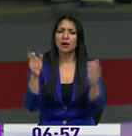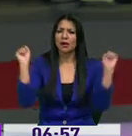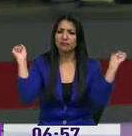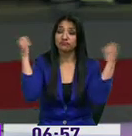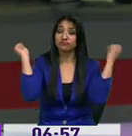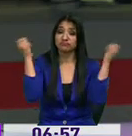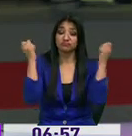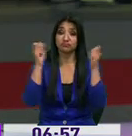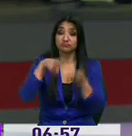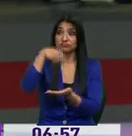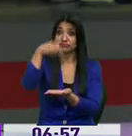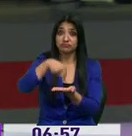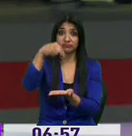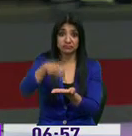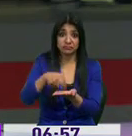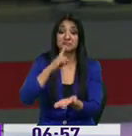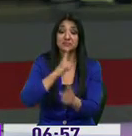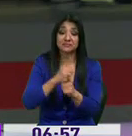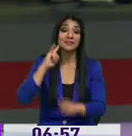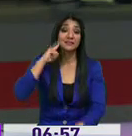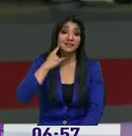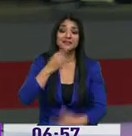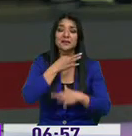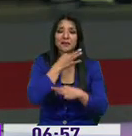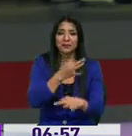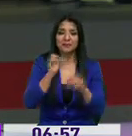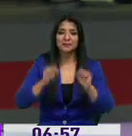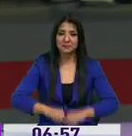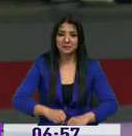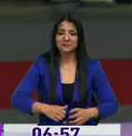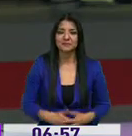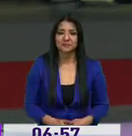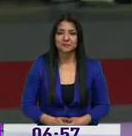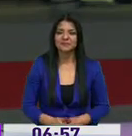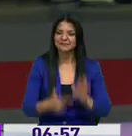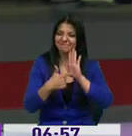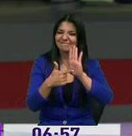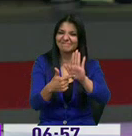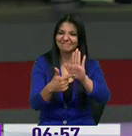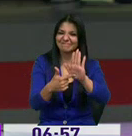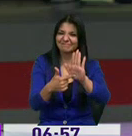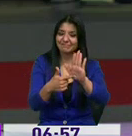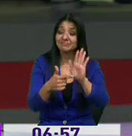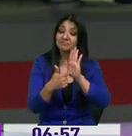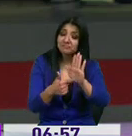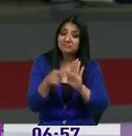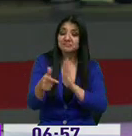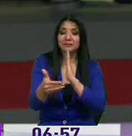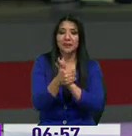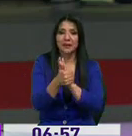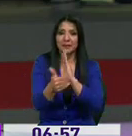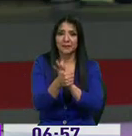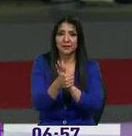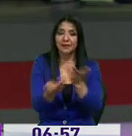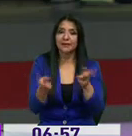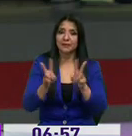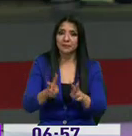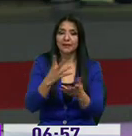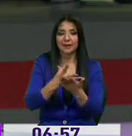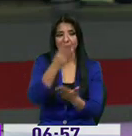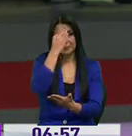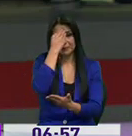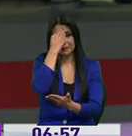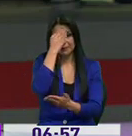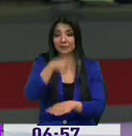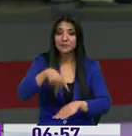verdad y eso yo sé que a las niñas les encanta es el indicado ya que podría demostrar todas sus destrezas además de aprender junto a